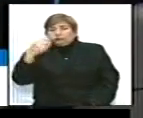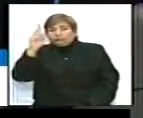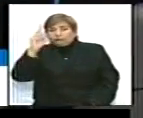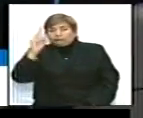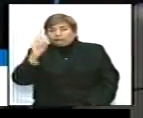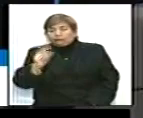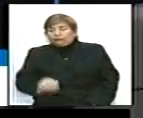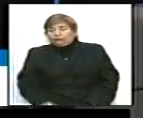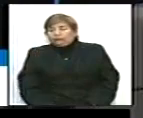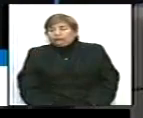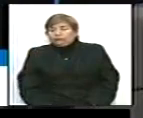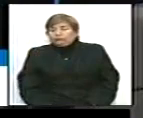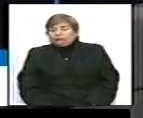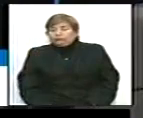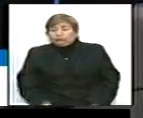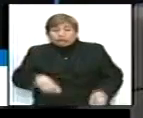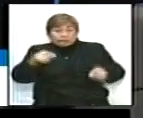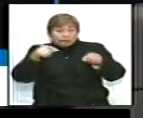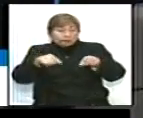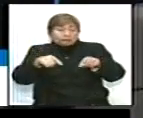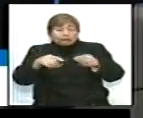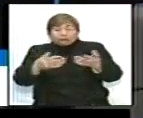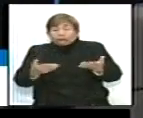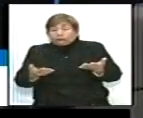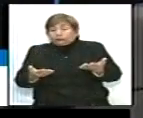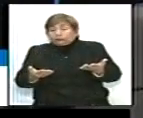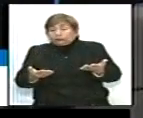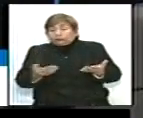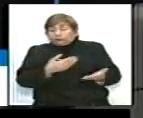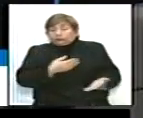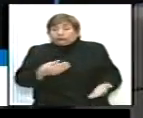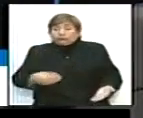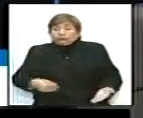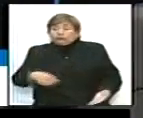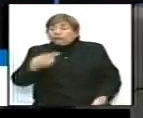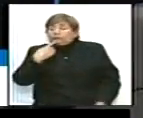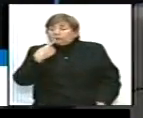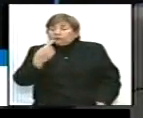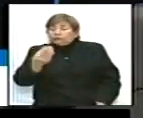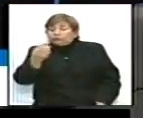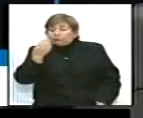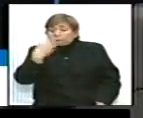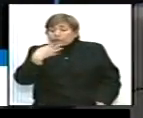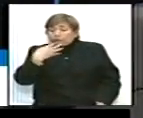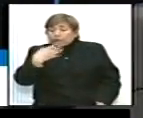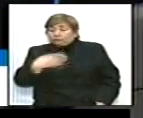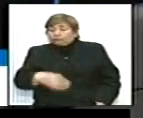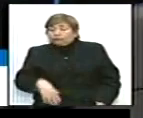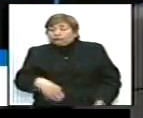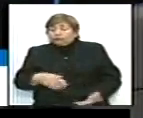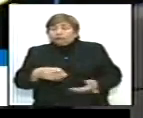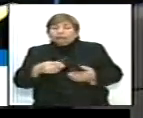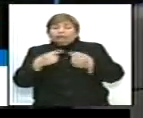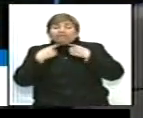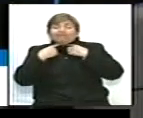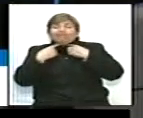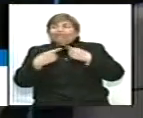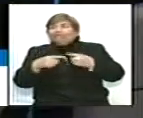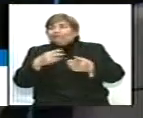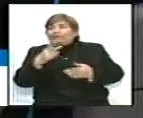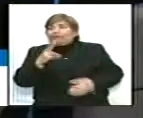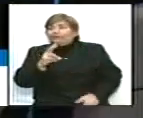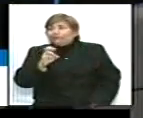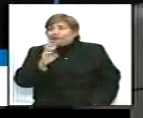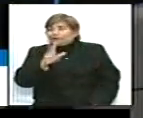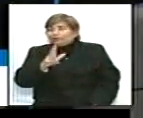5.886 millones. Y acá el ministro ha venido a decirnos que se ha perdido 250